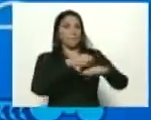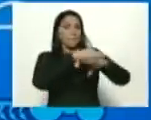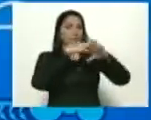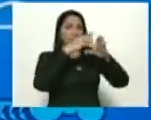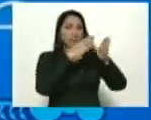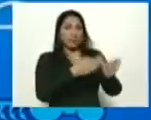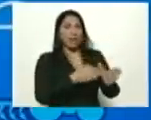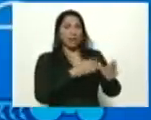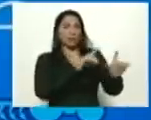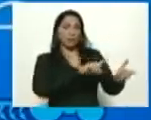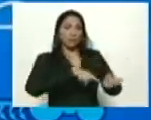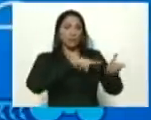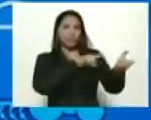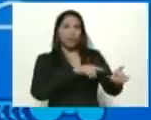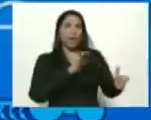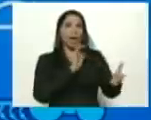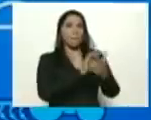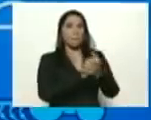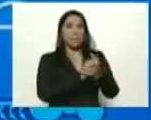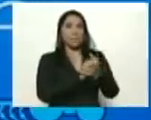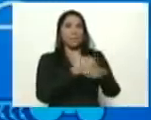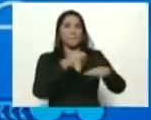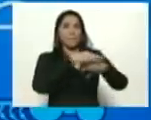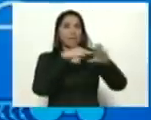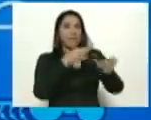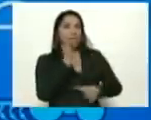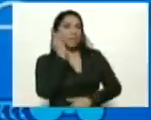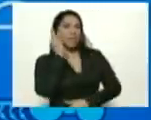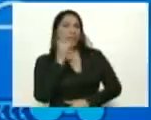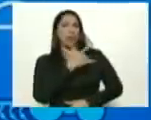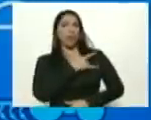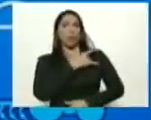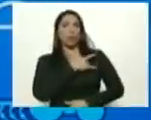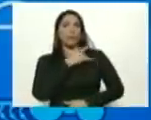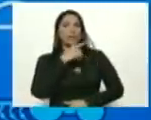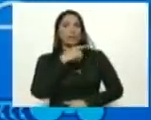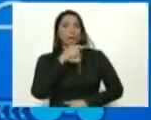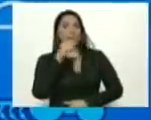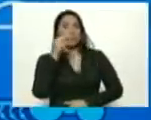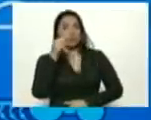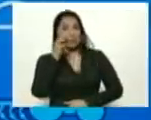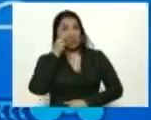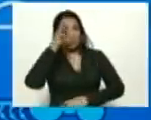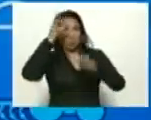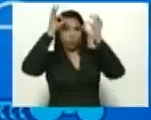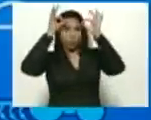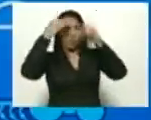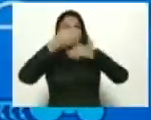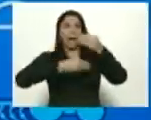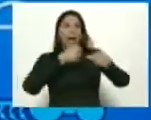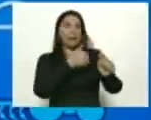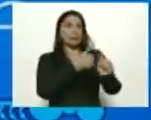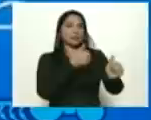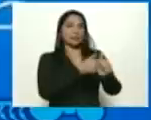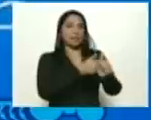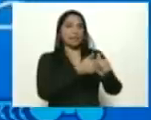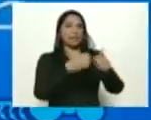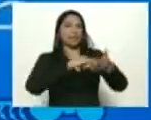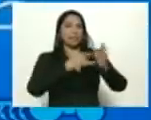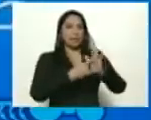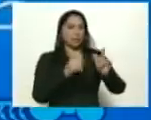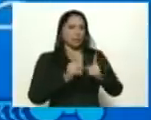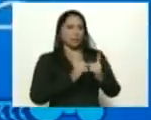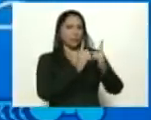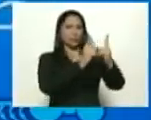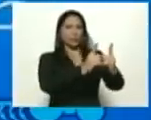Agricultura Urbana, con la compañera Gabriela Peña, a través de la Universidad Simón Rodríguez, para hacer asistencia técnica, seguimiento virtual